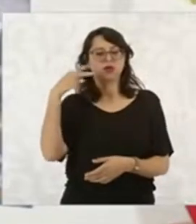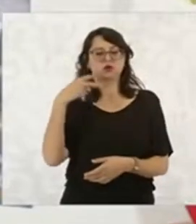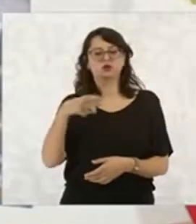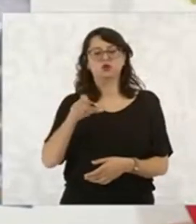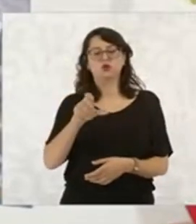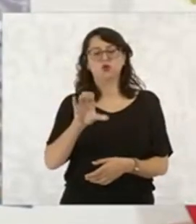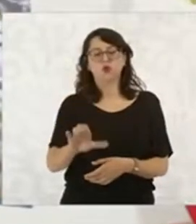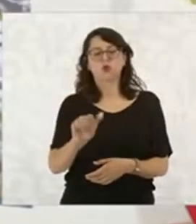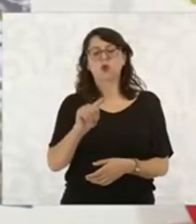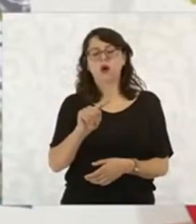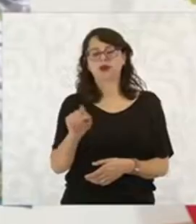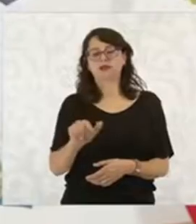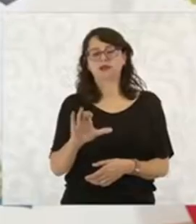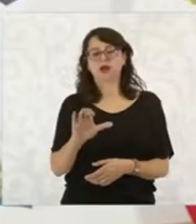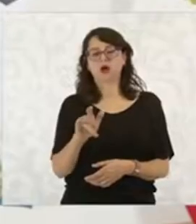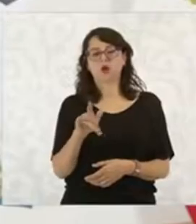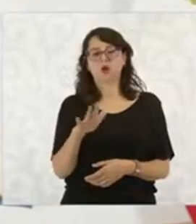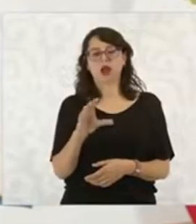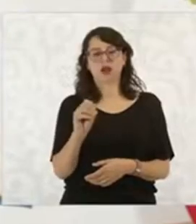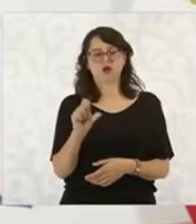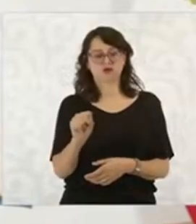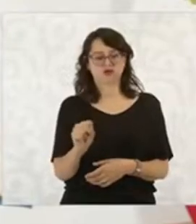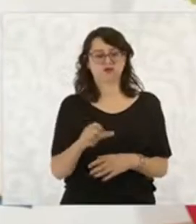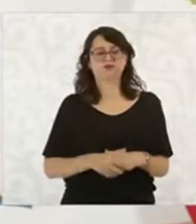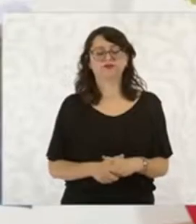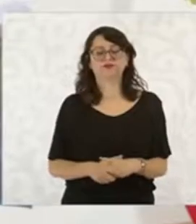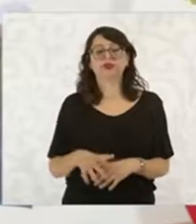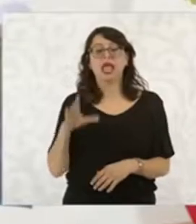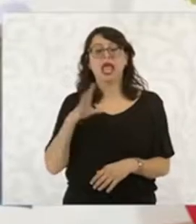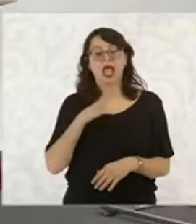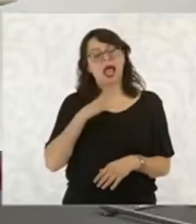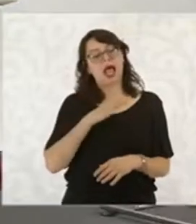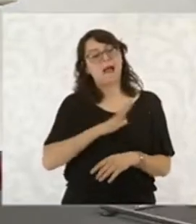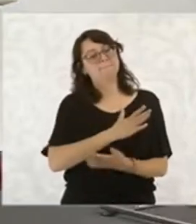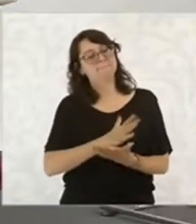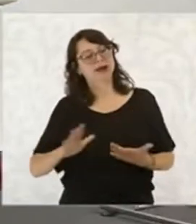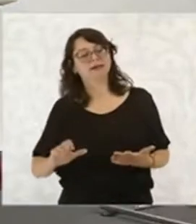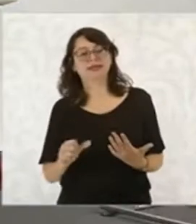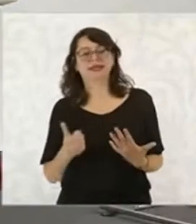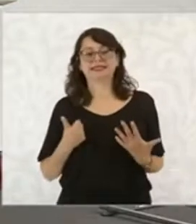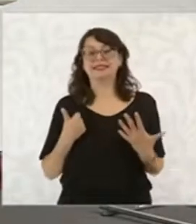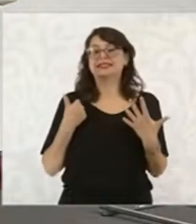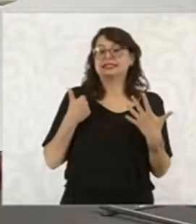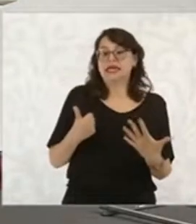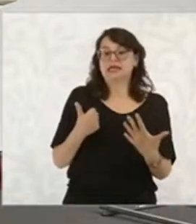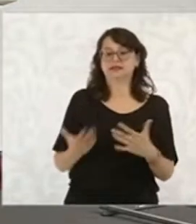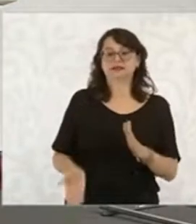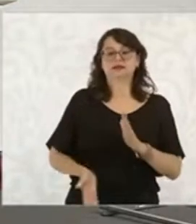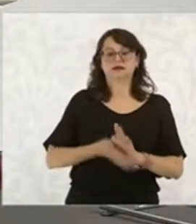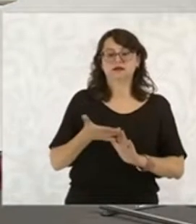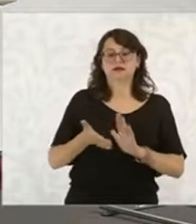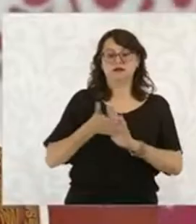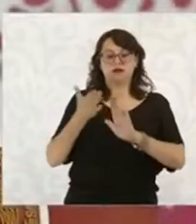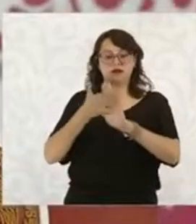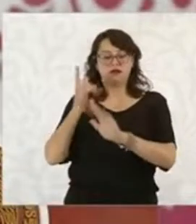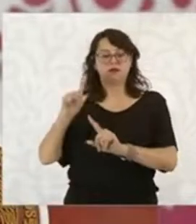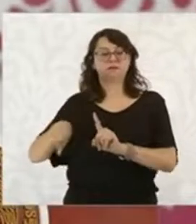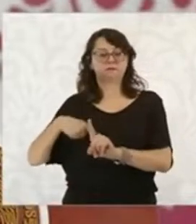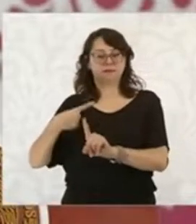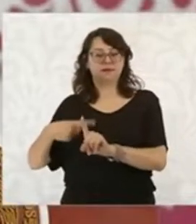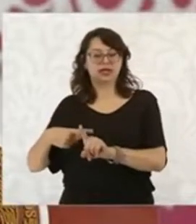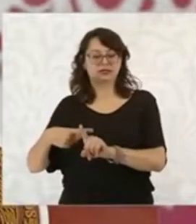Veracruz. Tenemos 6 obras más que estamos ya por iniciar la licitación